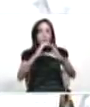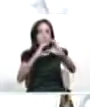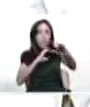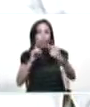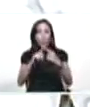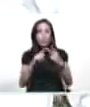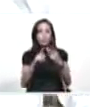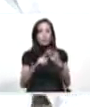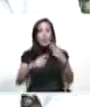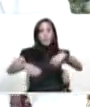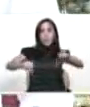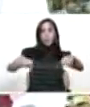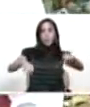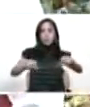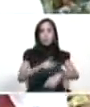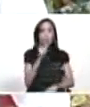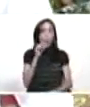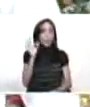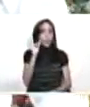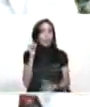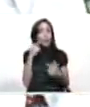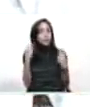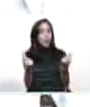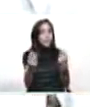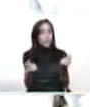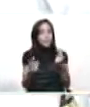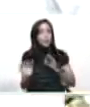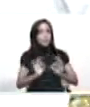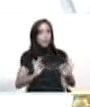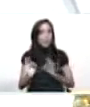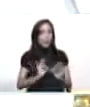los motorizados y motorizadas,